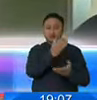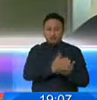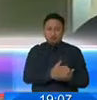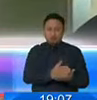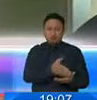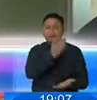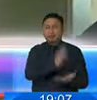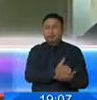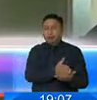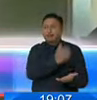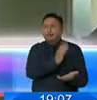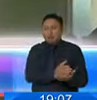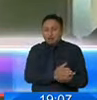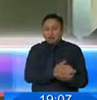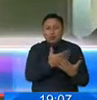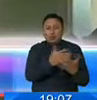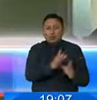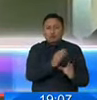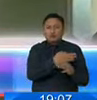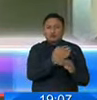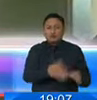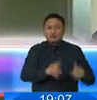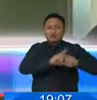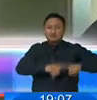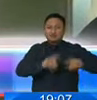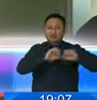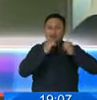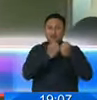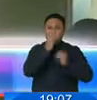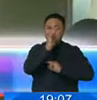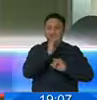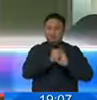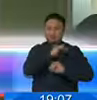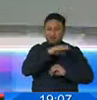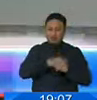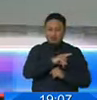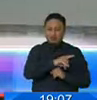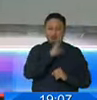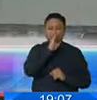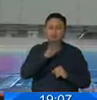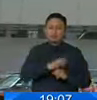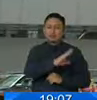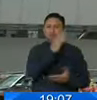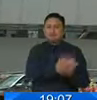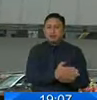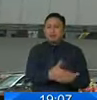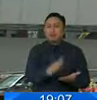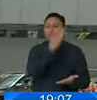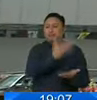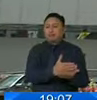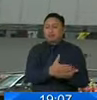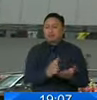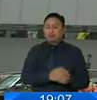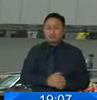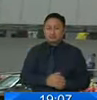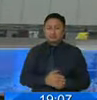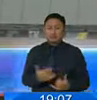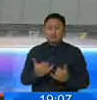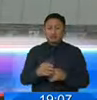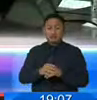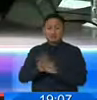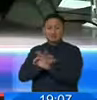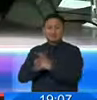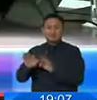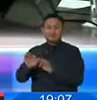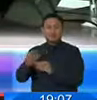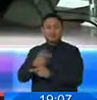de los funcionarios de los organismos, de los diferentes organismos del Estado por parte del Consejo Transitorio. Que es curioso, aseguran que esta reestructuración del